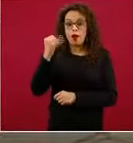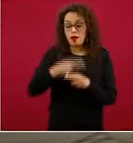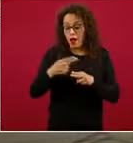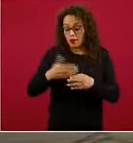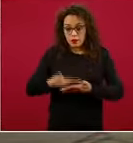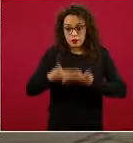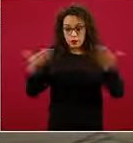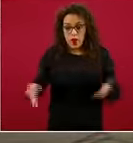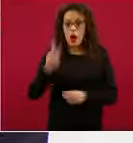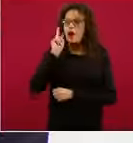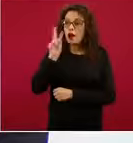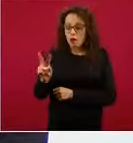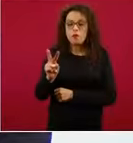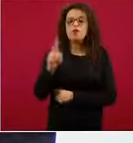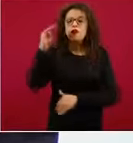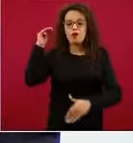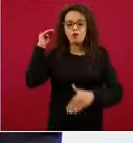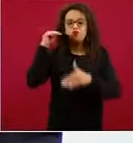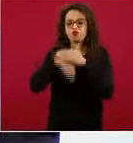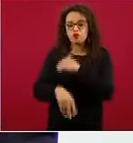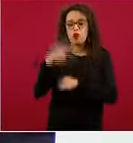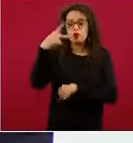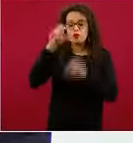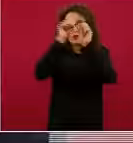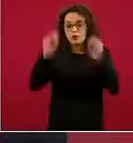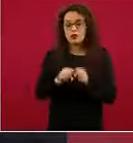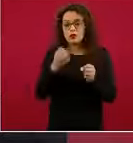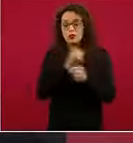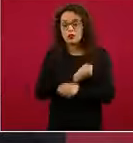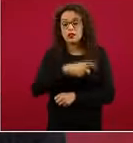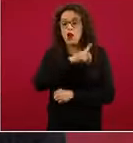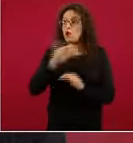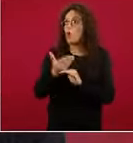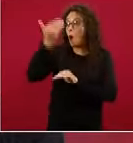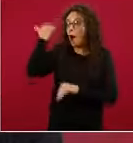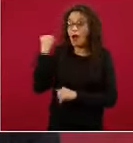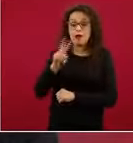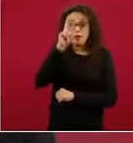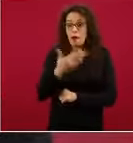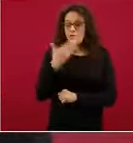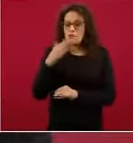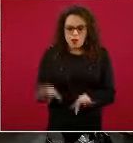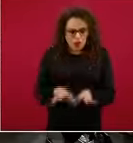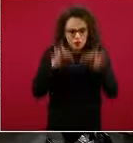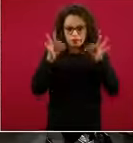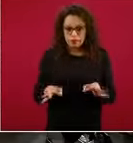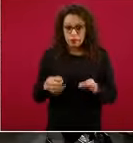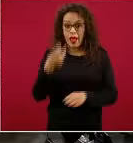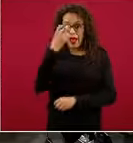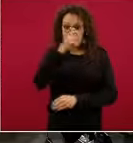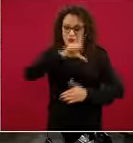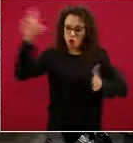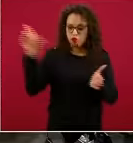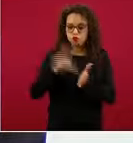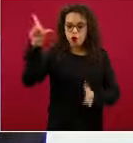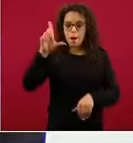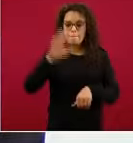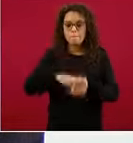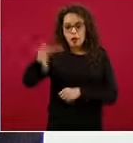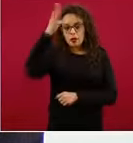sus sistemas de salud que fueron históricamente buenos y competentes. Es la lección número uno que está teniendo el